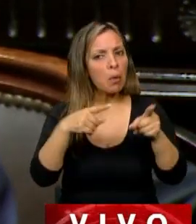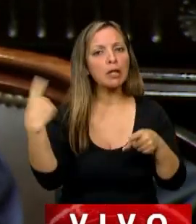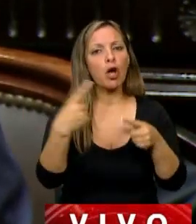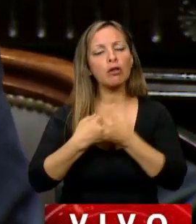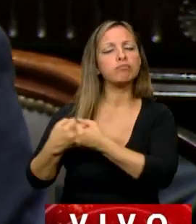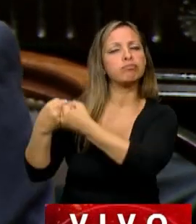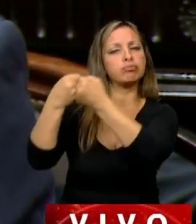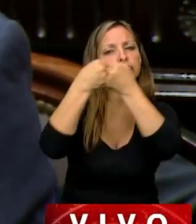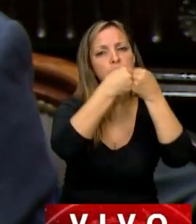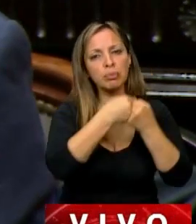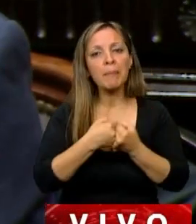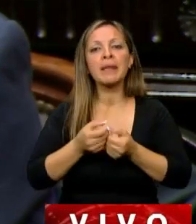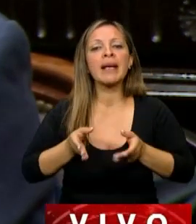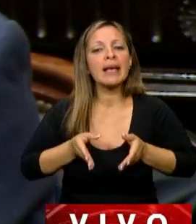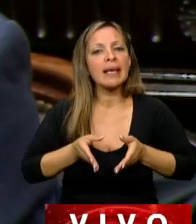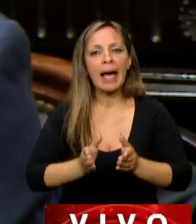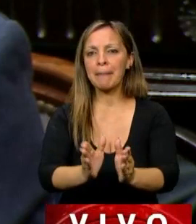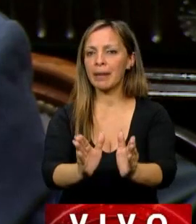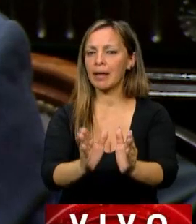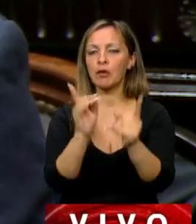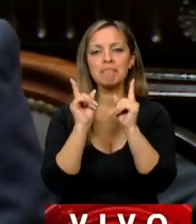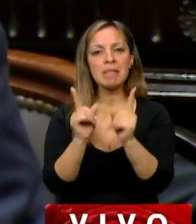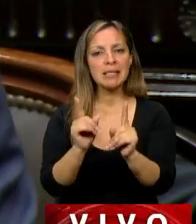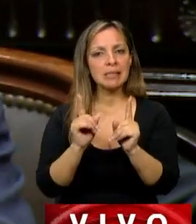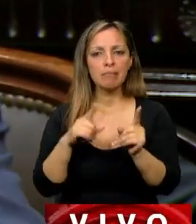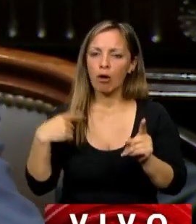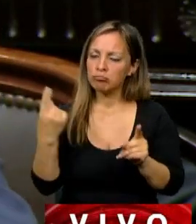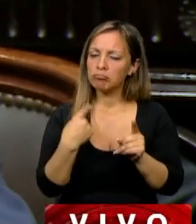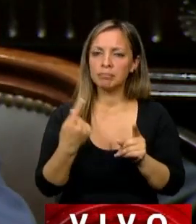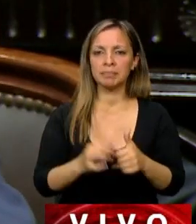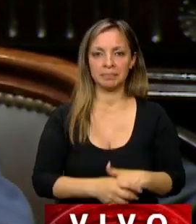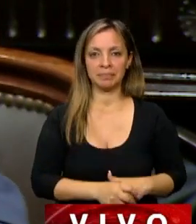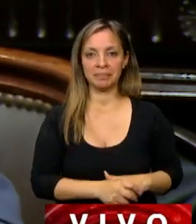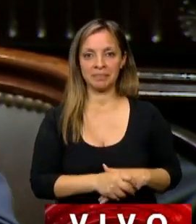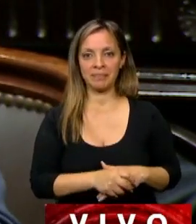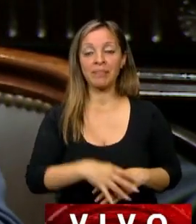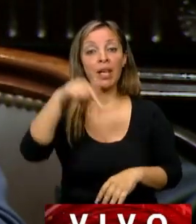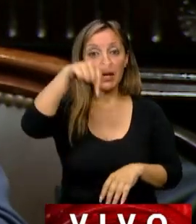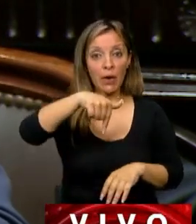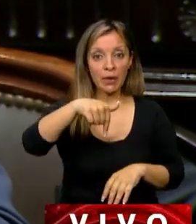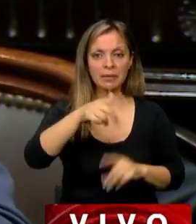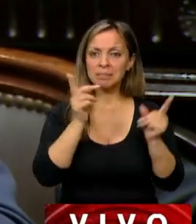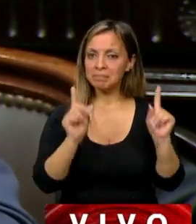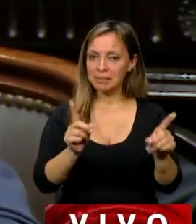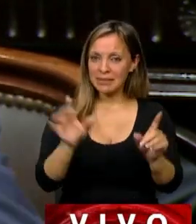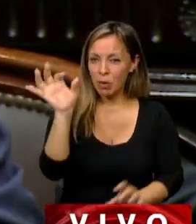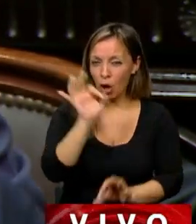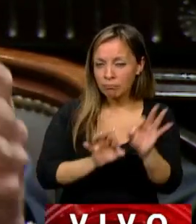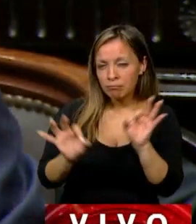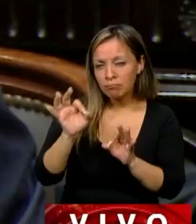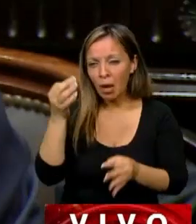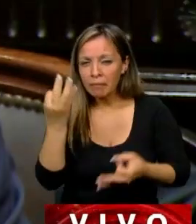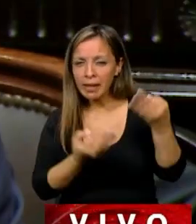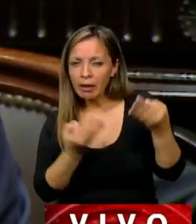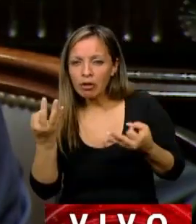un camino que iba hacia el norte correcto. Hoy, ese diagnóstico que nos